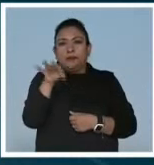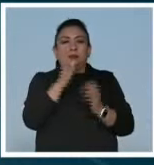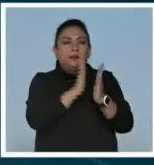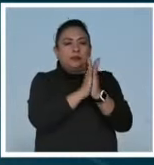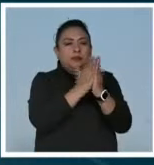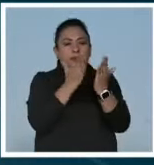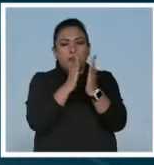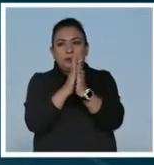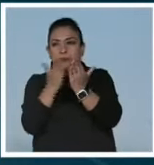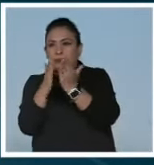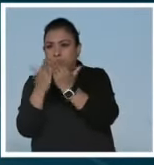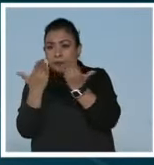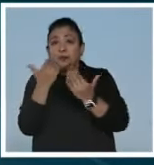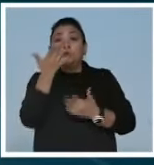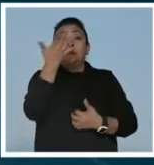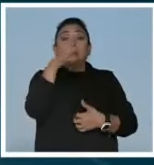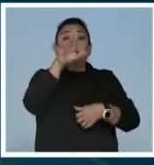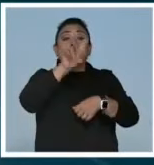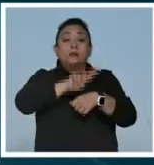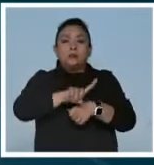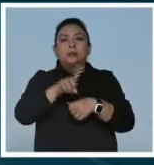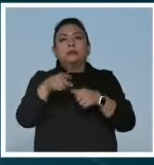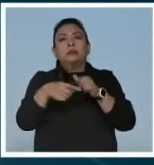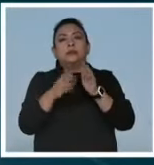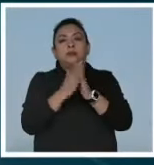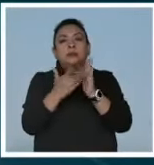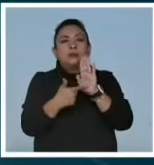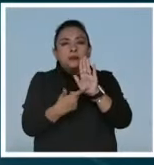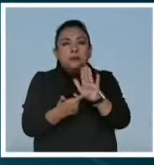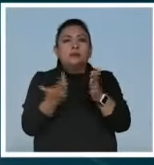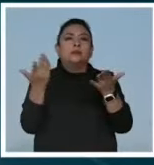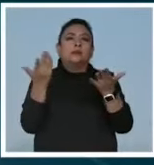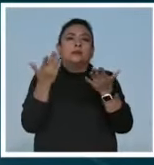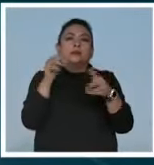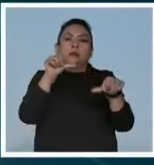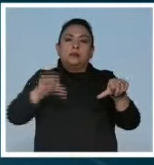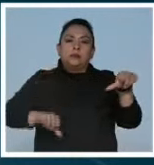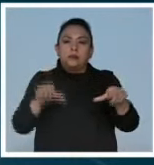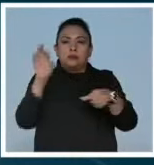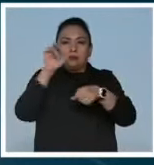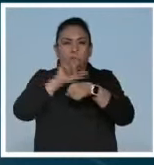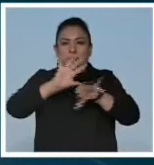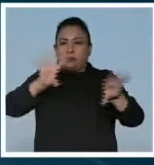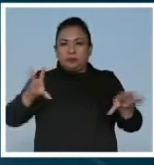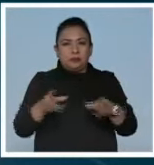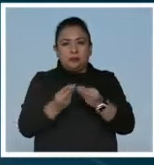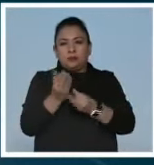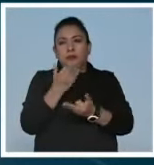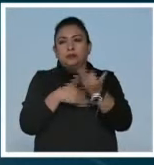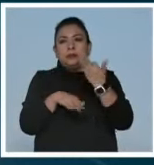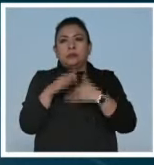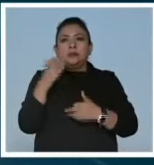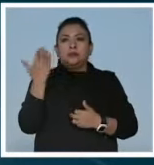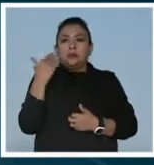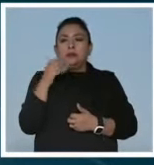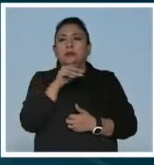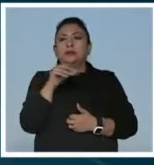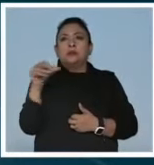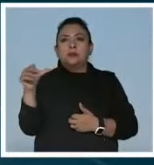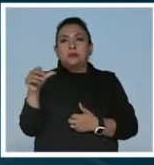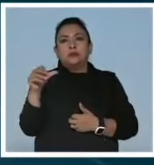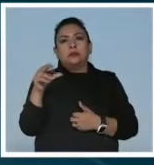literaria, 10 días de presentaciones de libro, eventos culturales Y todo, como lo comentas, bajo un